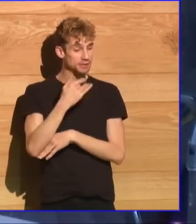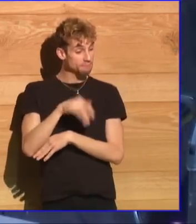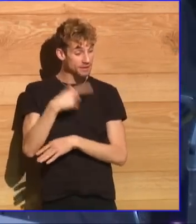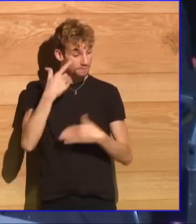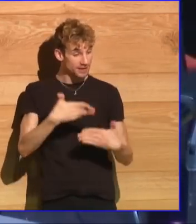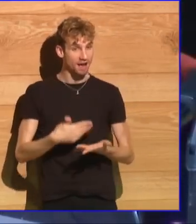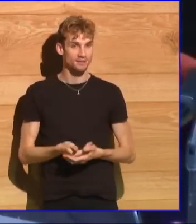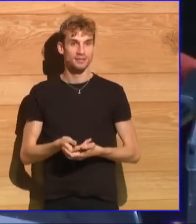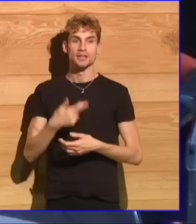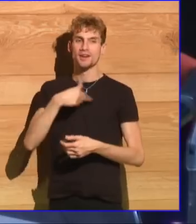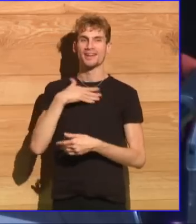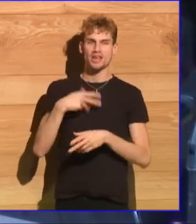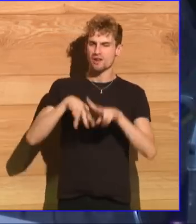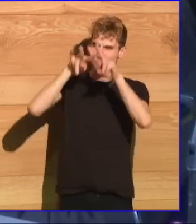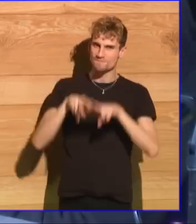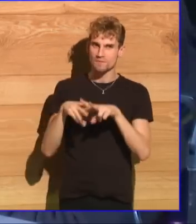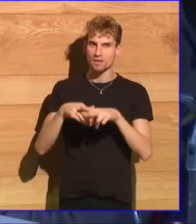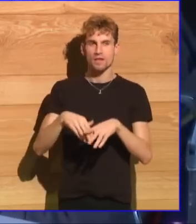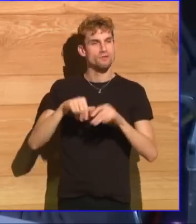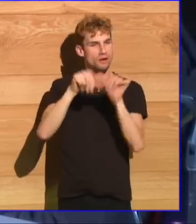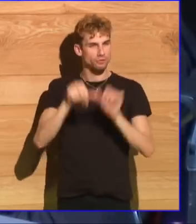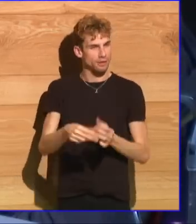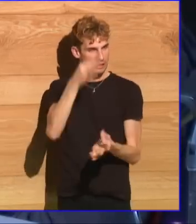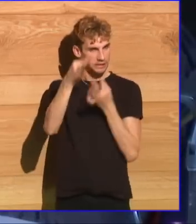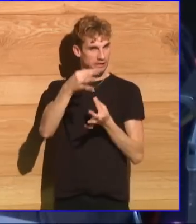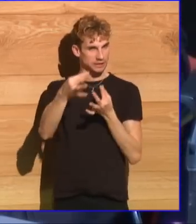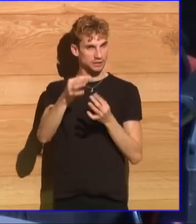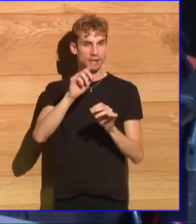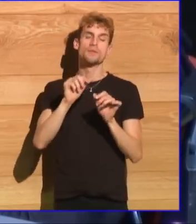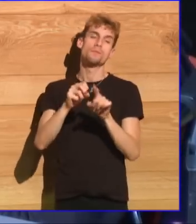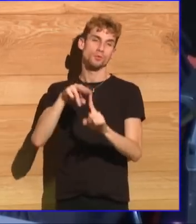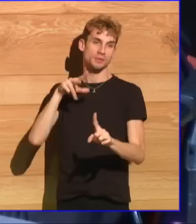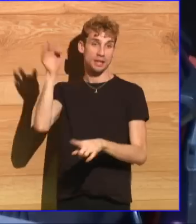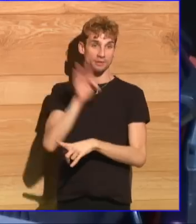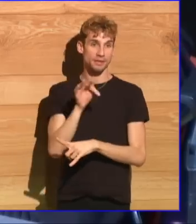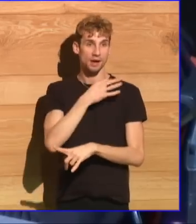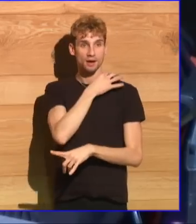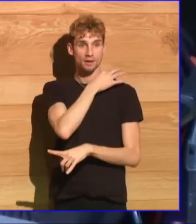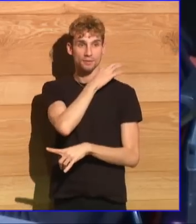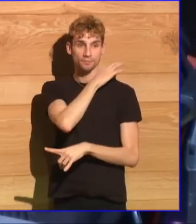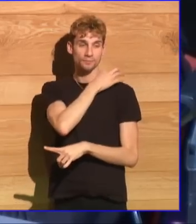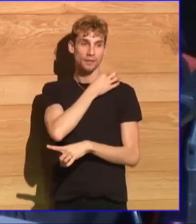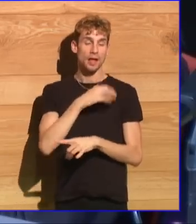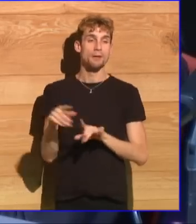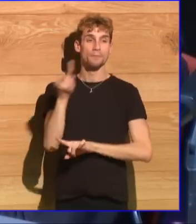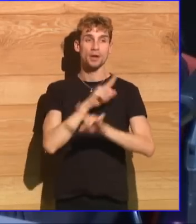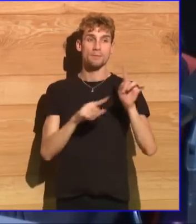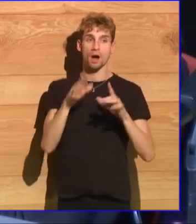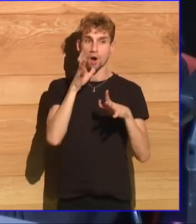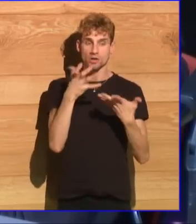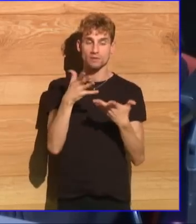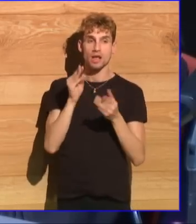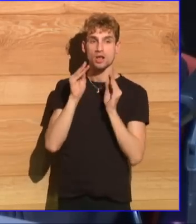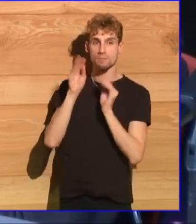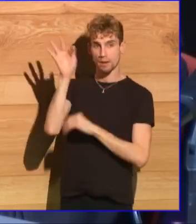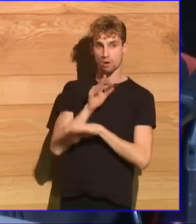que analicemos con muchísimo detenimiento y desde lo fílmico, ¡Juan!, el terrible problema que tiene esa